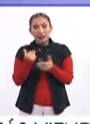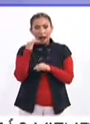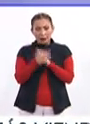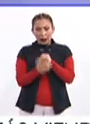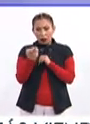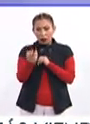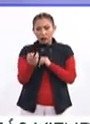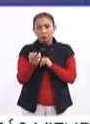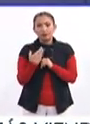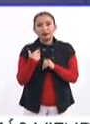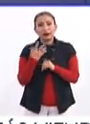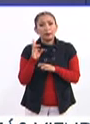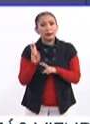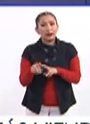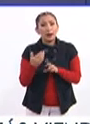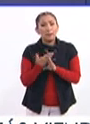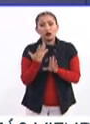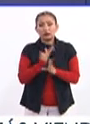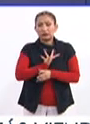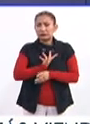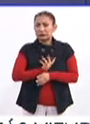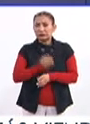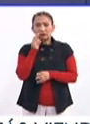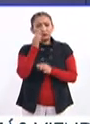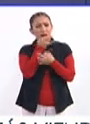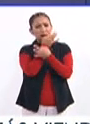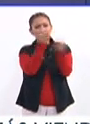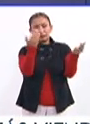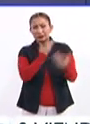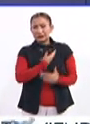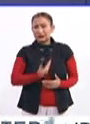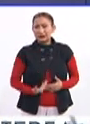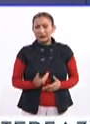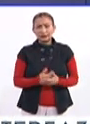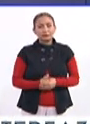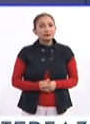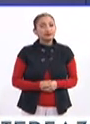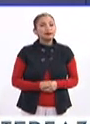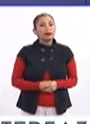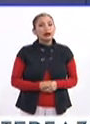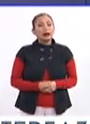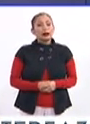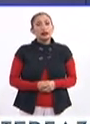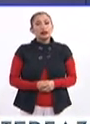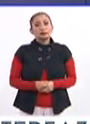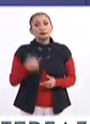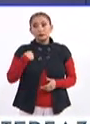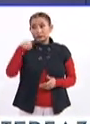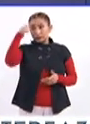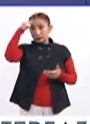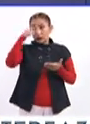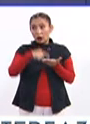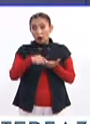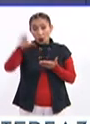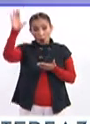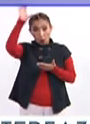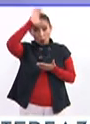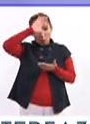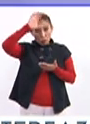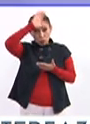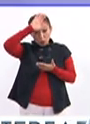este paréntesis diciendo que fue absolutamente conmovedor ese mensaje del presidente de la República. Y yo creo que la